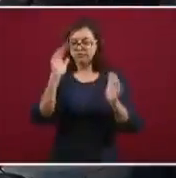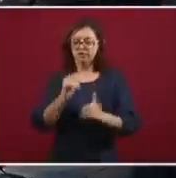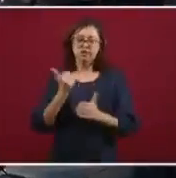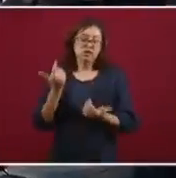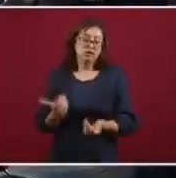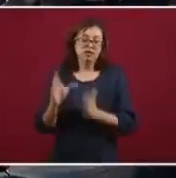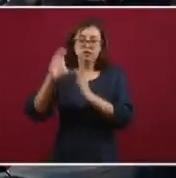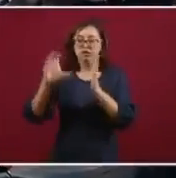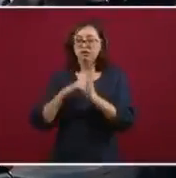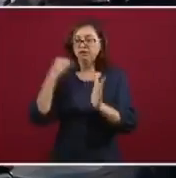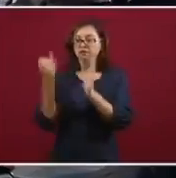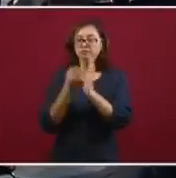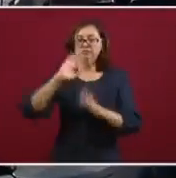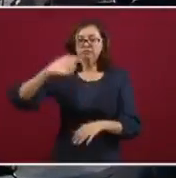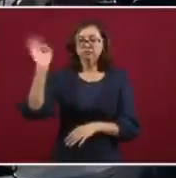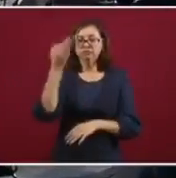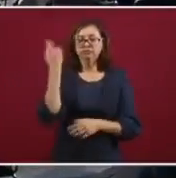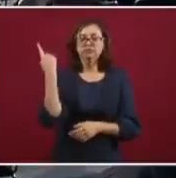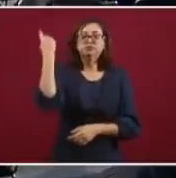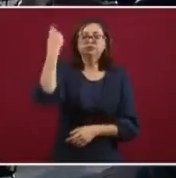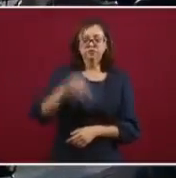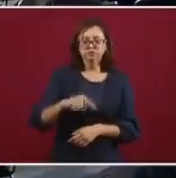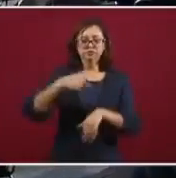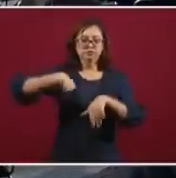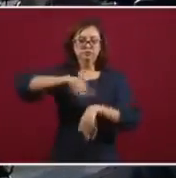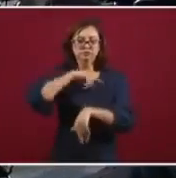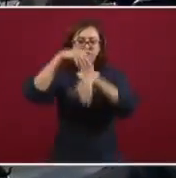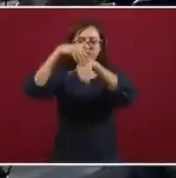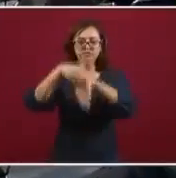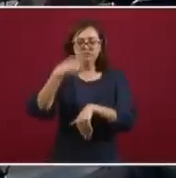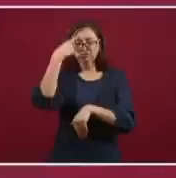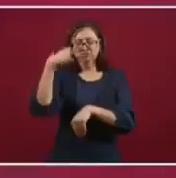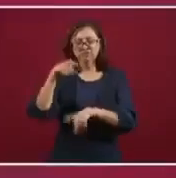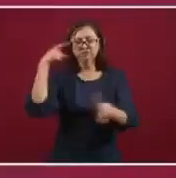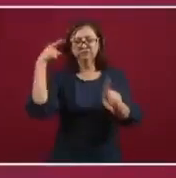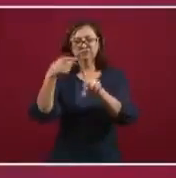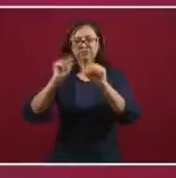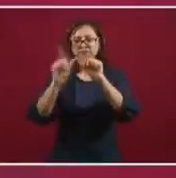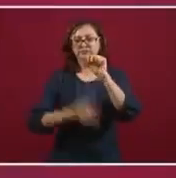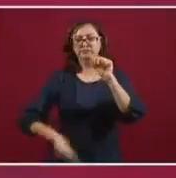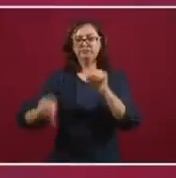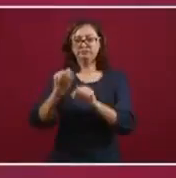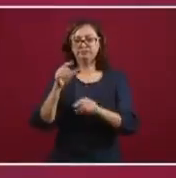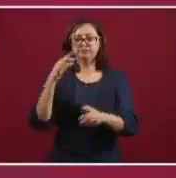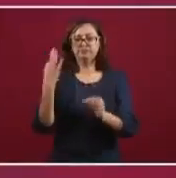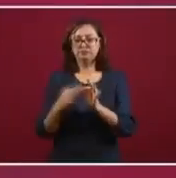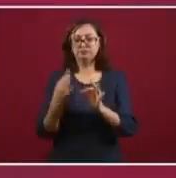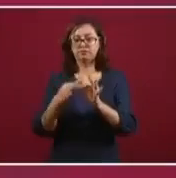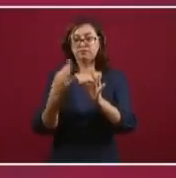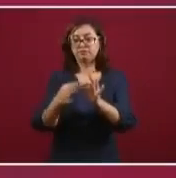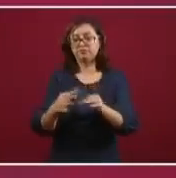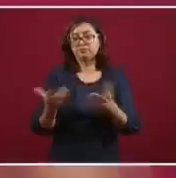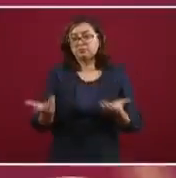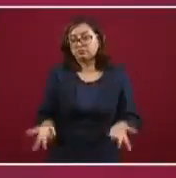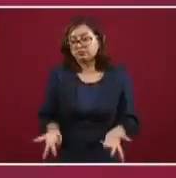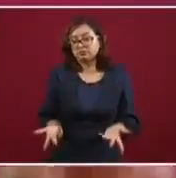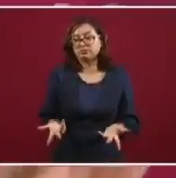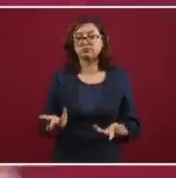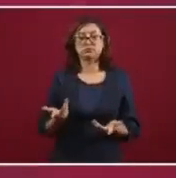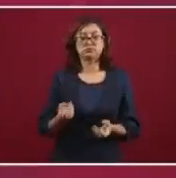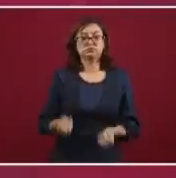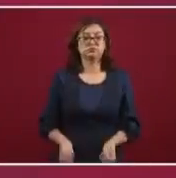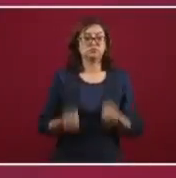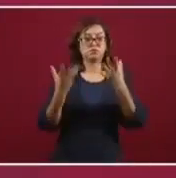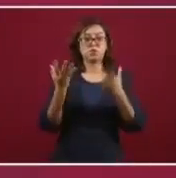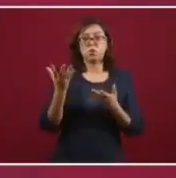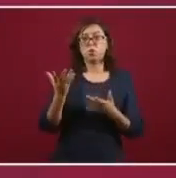provee el Código Fiscal de la Federación para lograr cumplirla a la nación con ese propósito. Entonces, hablar de cifras de